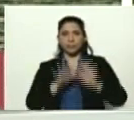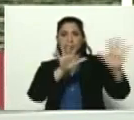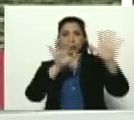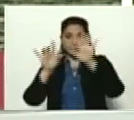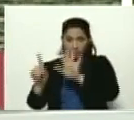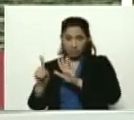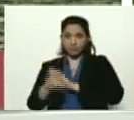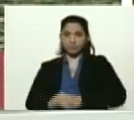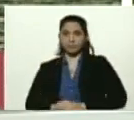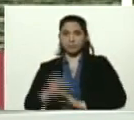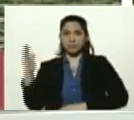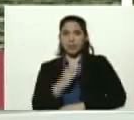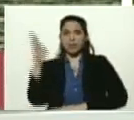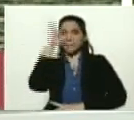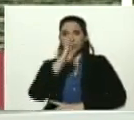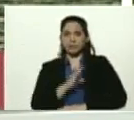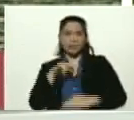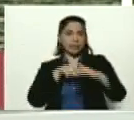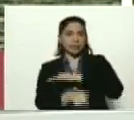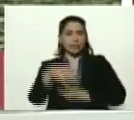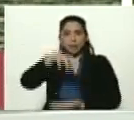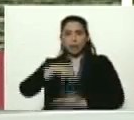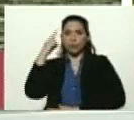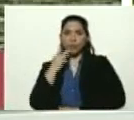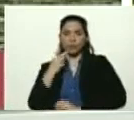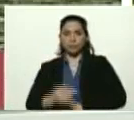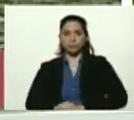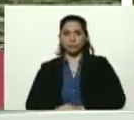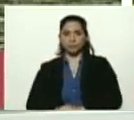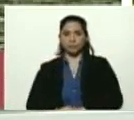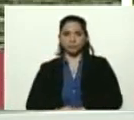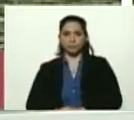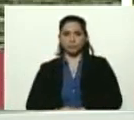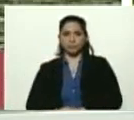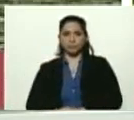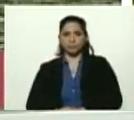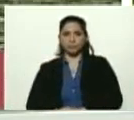16 de Brasil ingresaron por el Estado Bolívar.